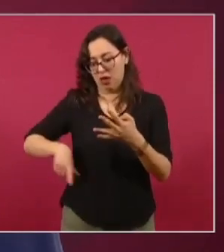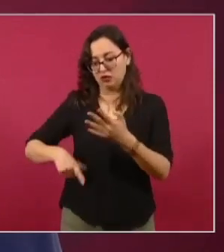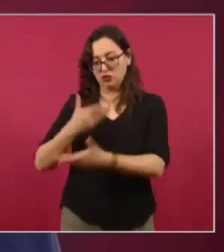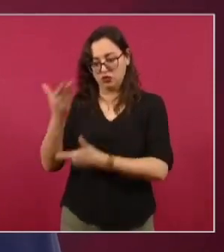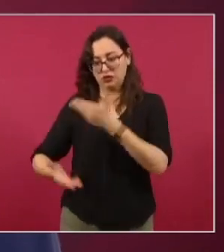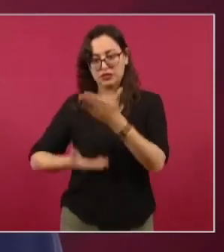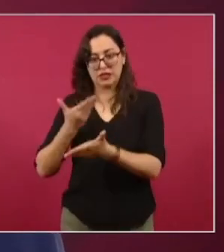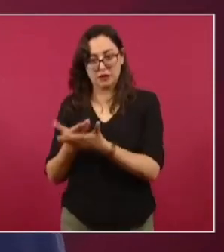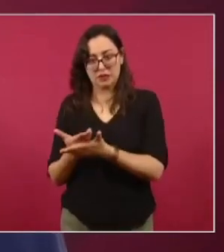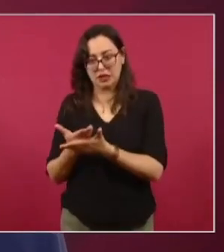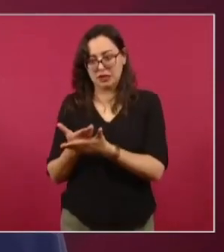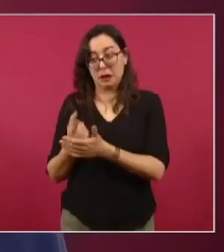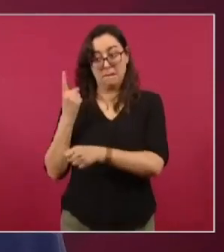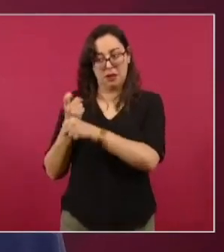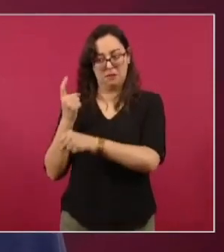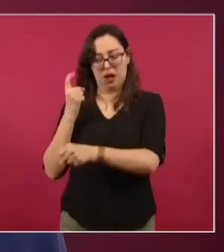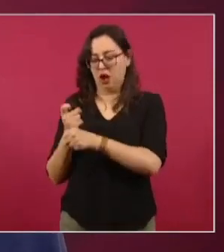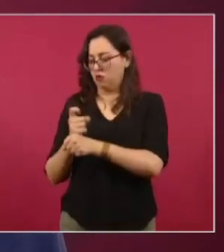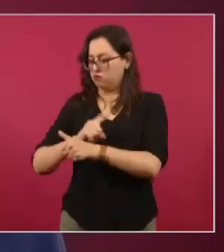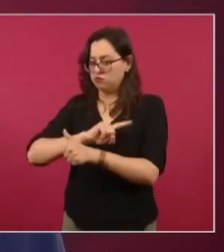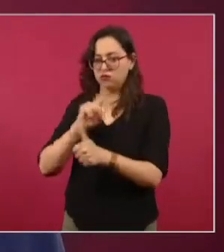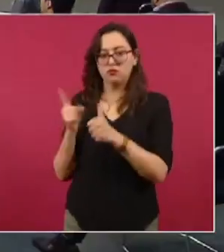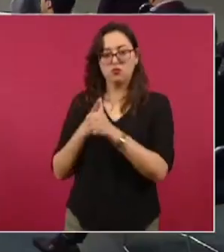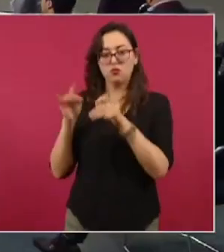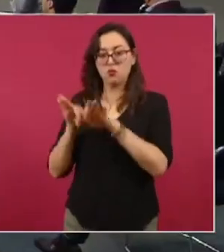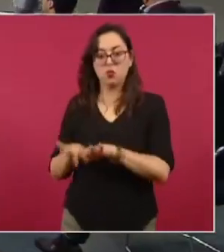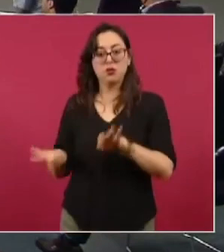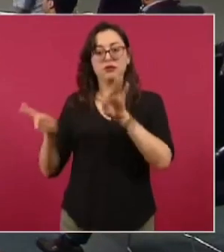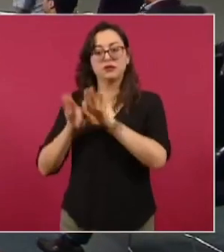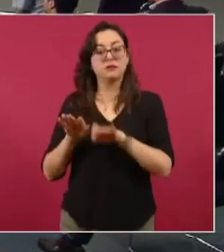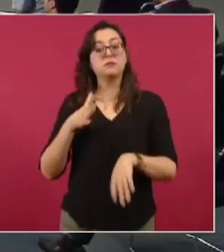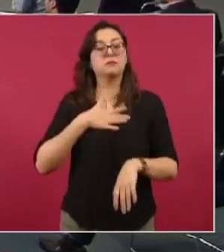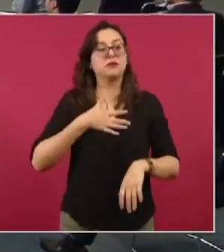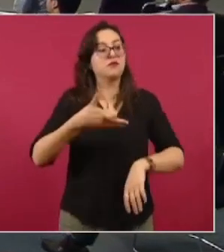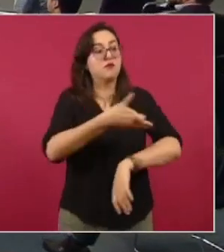se enojan en mi casa dicen que este